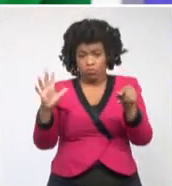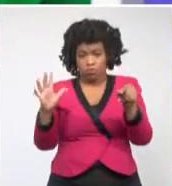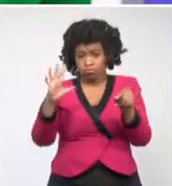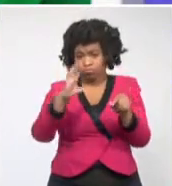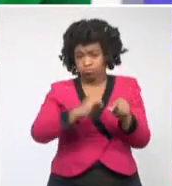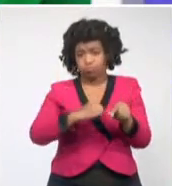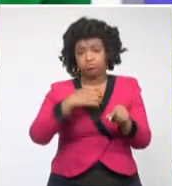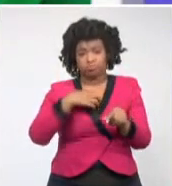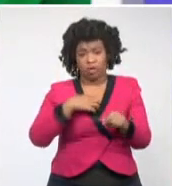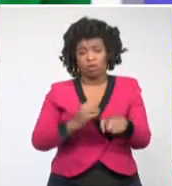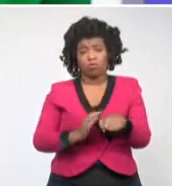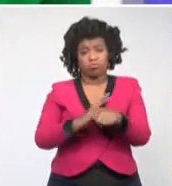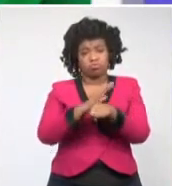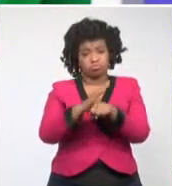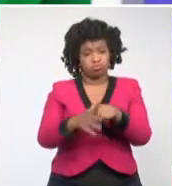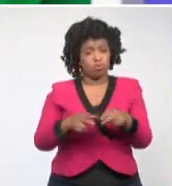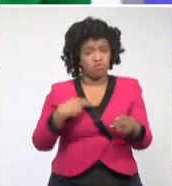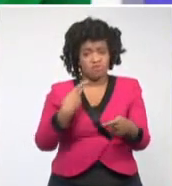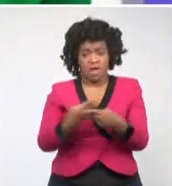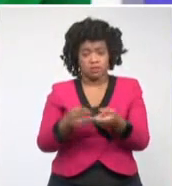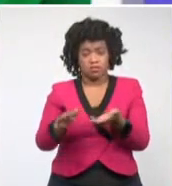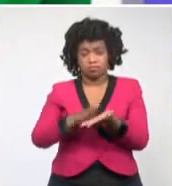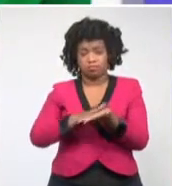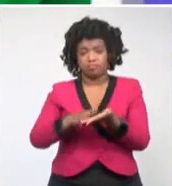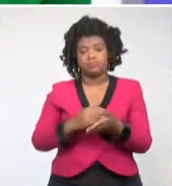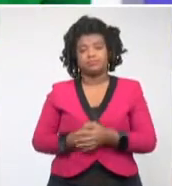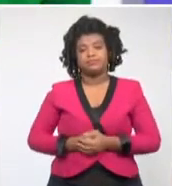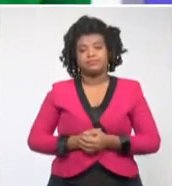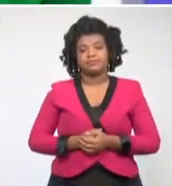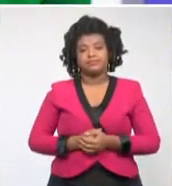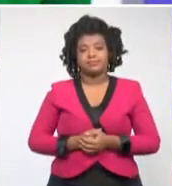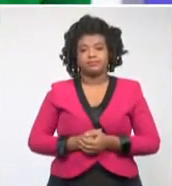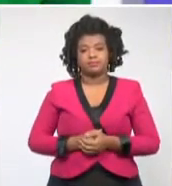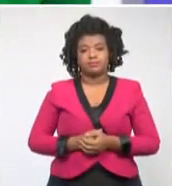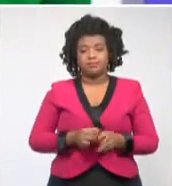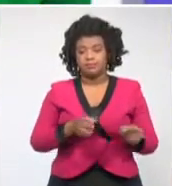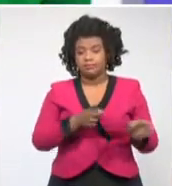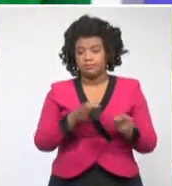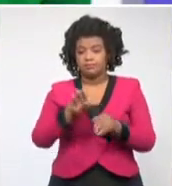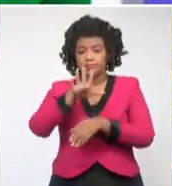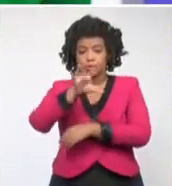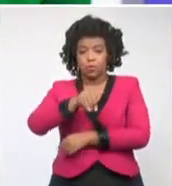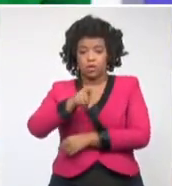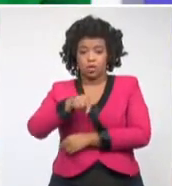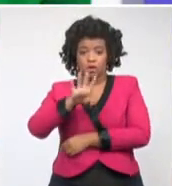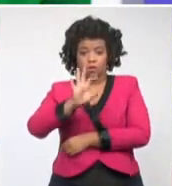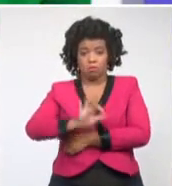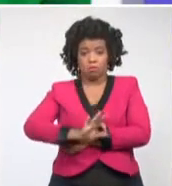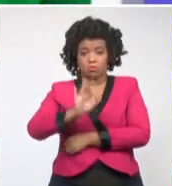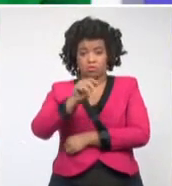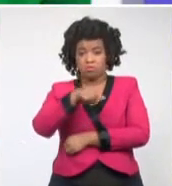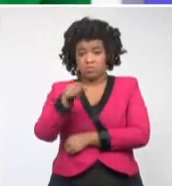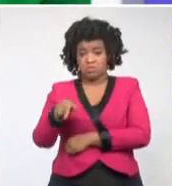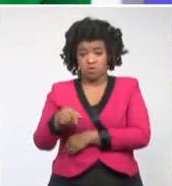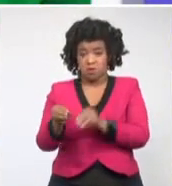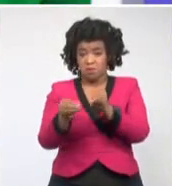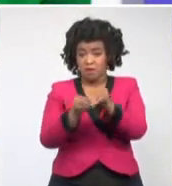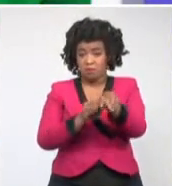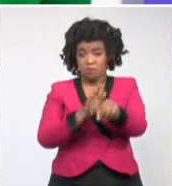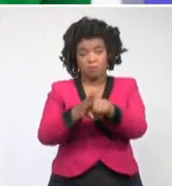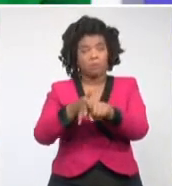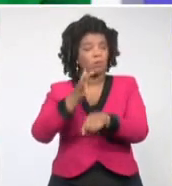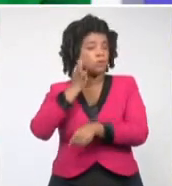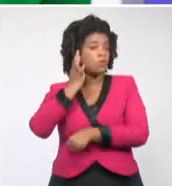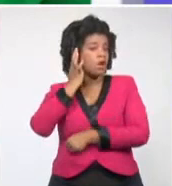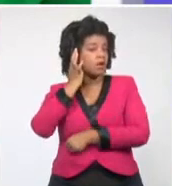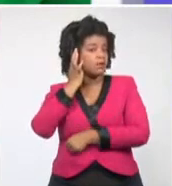en ningún lugar. El 50,4% de todos los diagnosticados ayer del sexo femenino, no